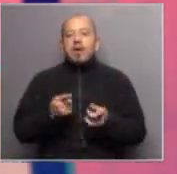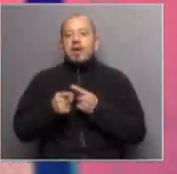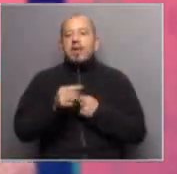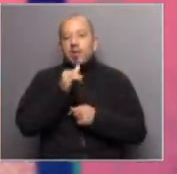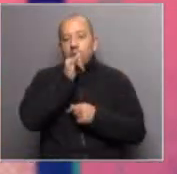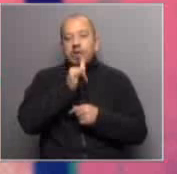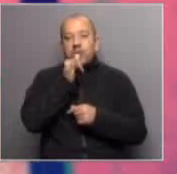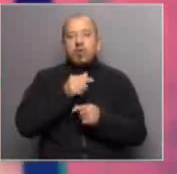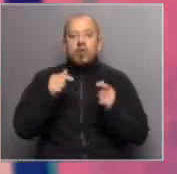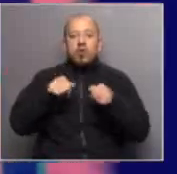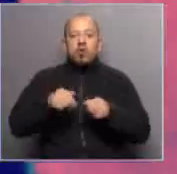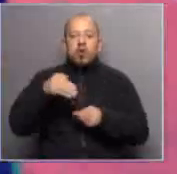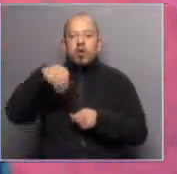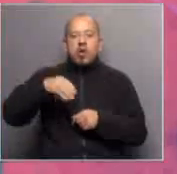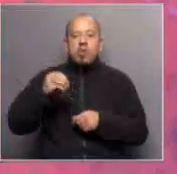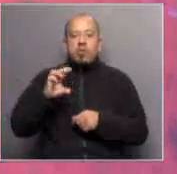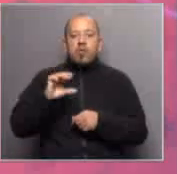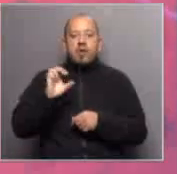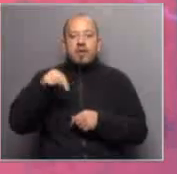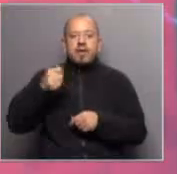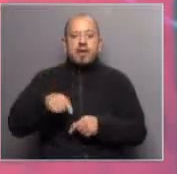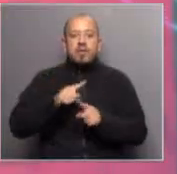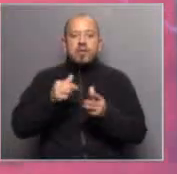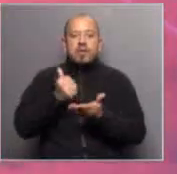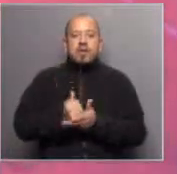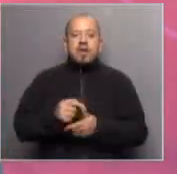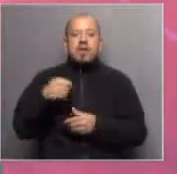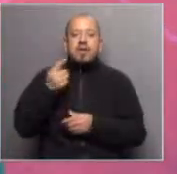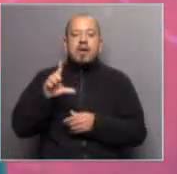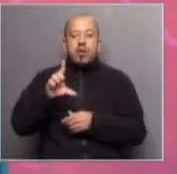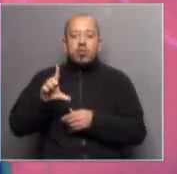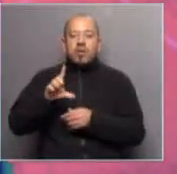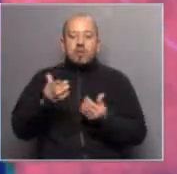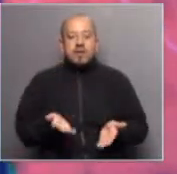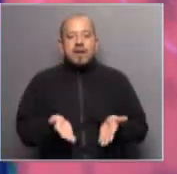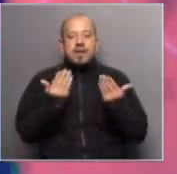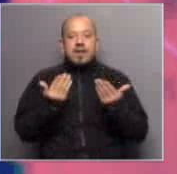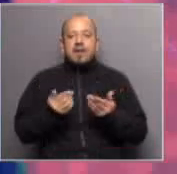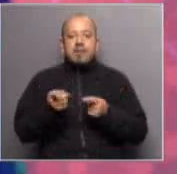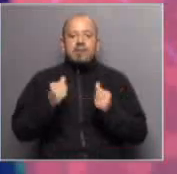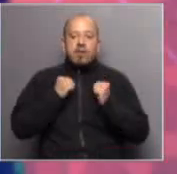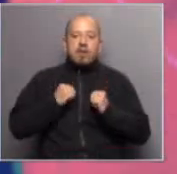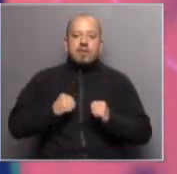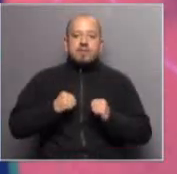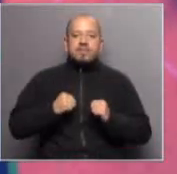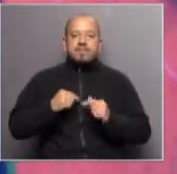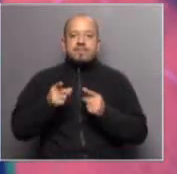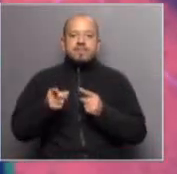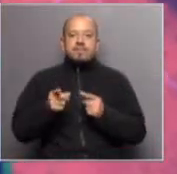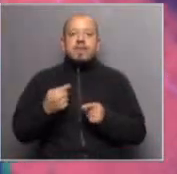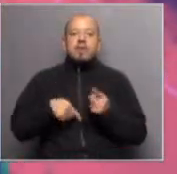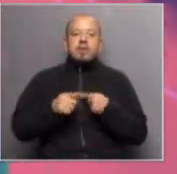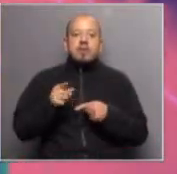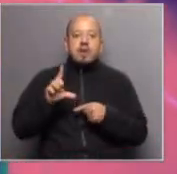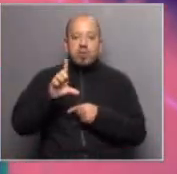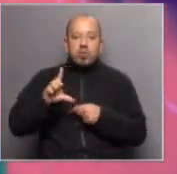que hoy Morena no va a estar en el programa porque como le dan el alta el lunes, dijimos, bueno, vamos a dejarla descansar, entonces le hacemos fin de semana largo. Así que